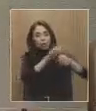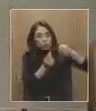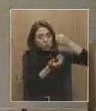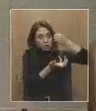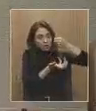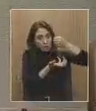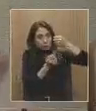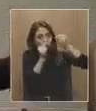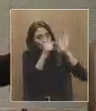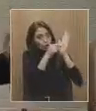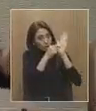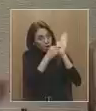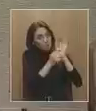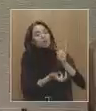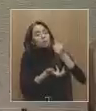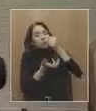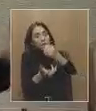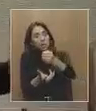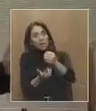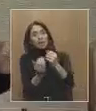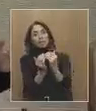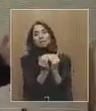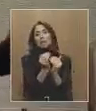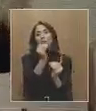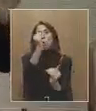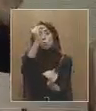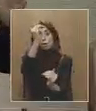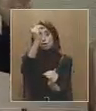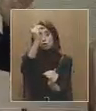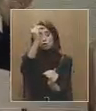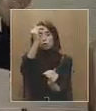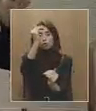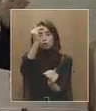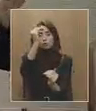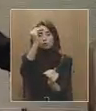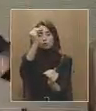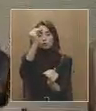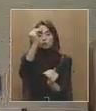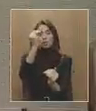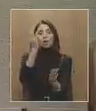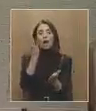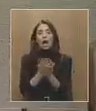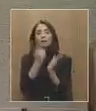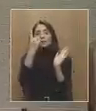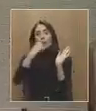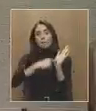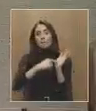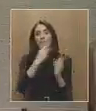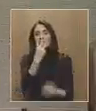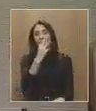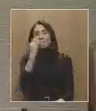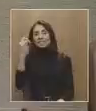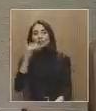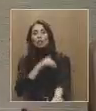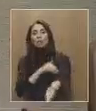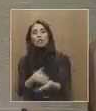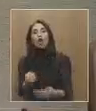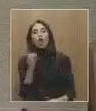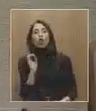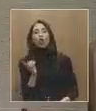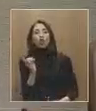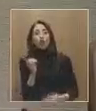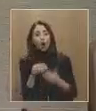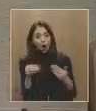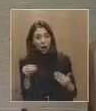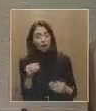los recursos que aquí están planteados, que por lo demás fueron aumentados y llegaron a la altura de los 1.300 millones de dólares, pero